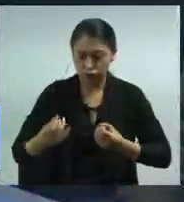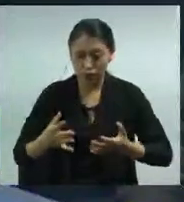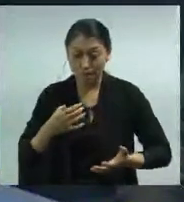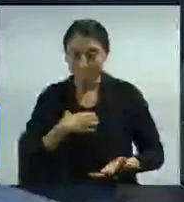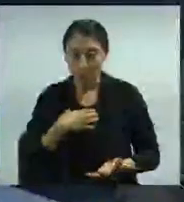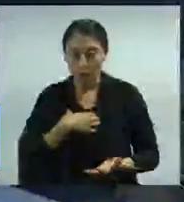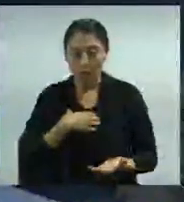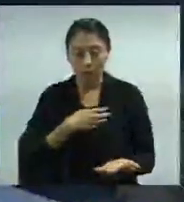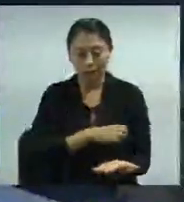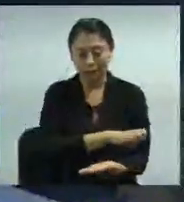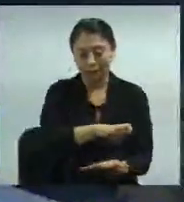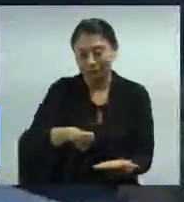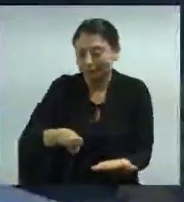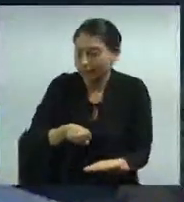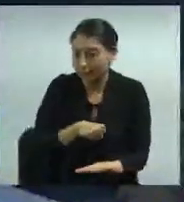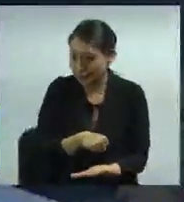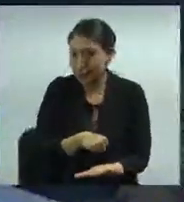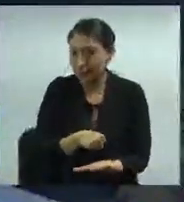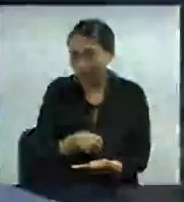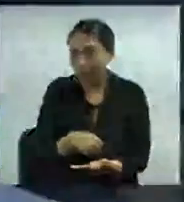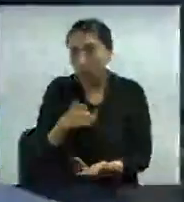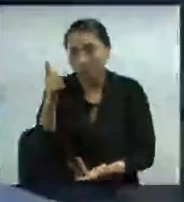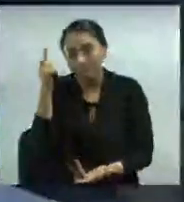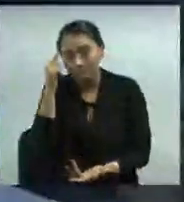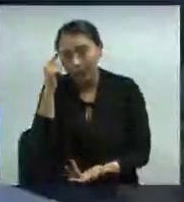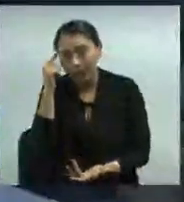Estado. Yo pienso que a lo mejor